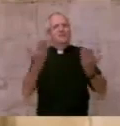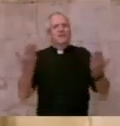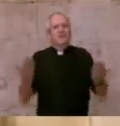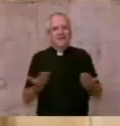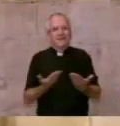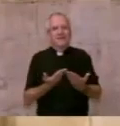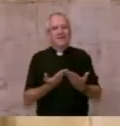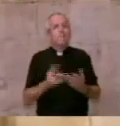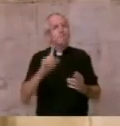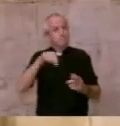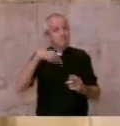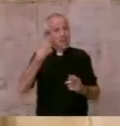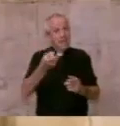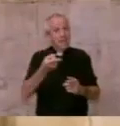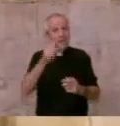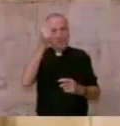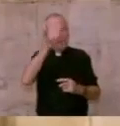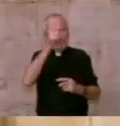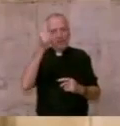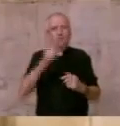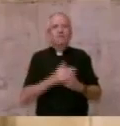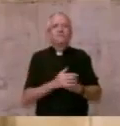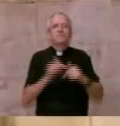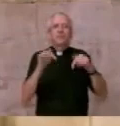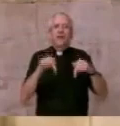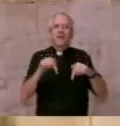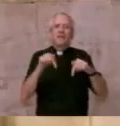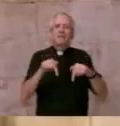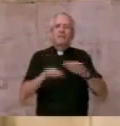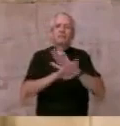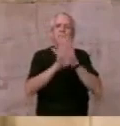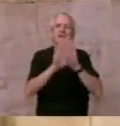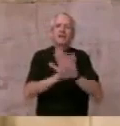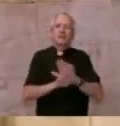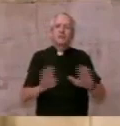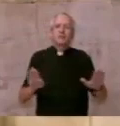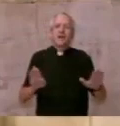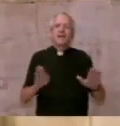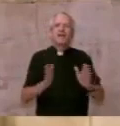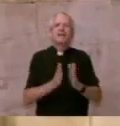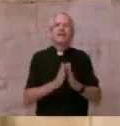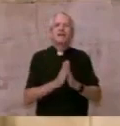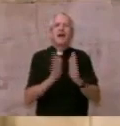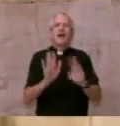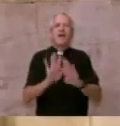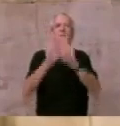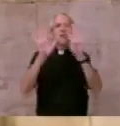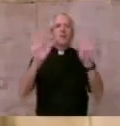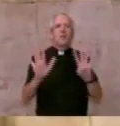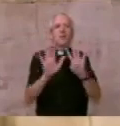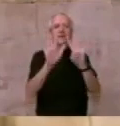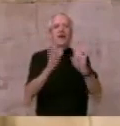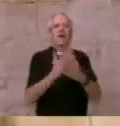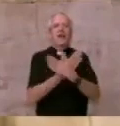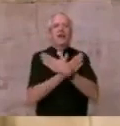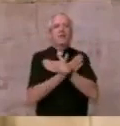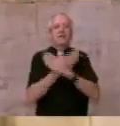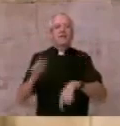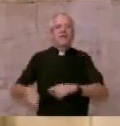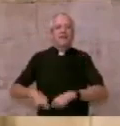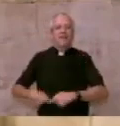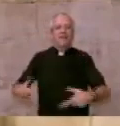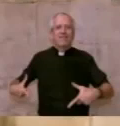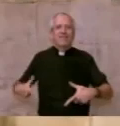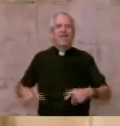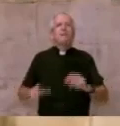generosamente. Mañana, domingo, aquí vamos a clausurar en la catedral la novena a la Virgen de la